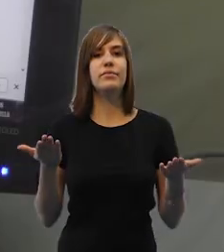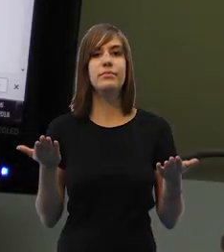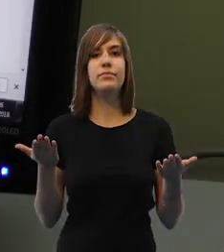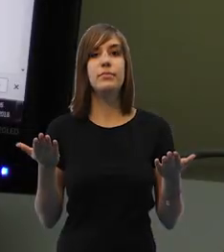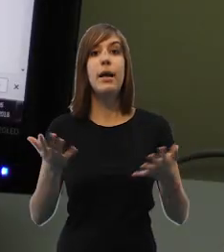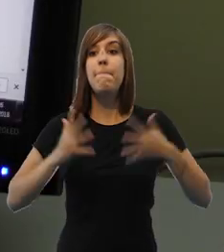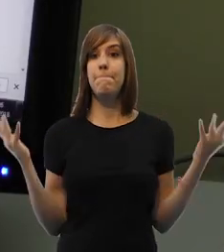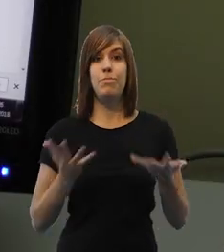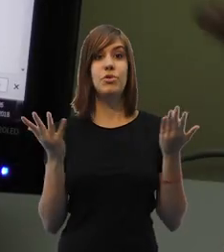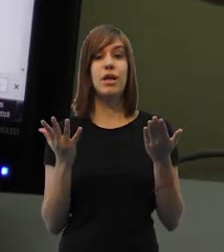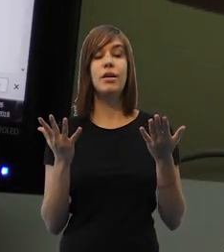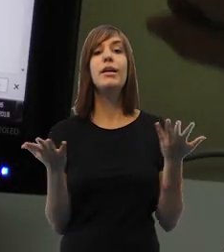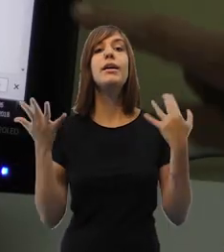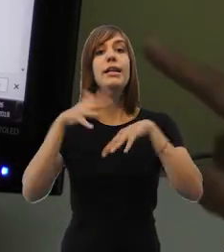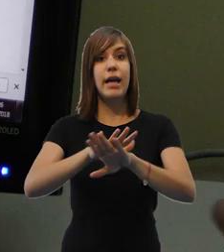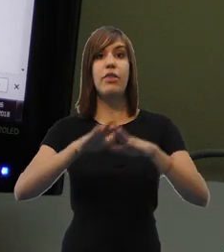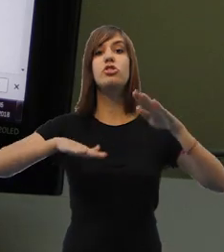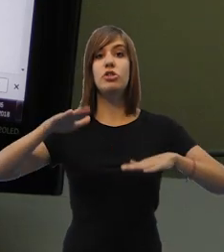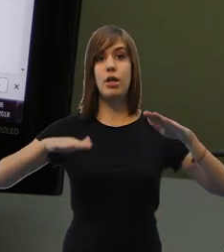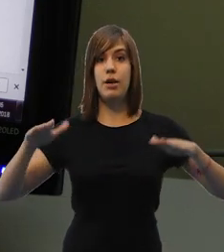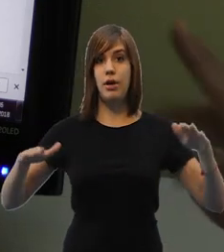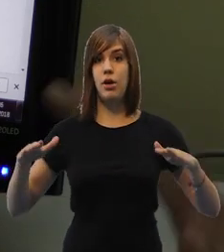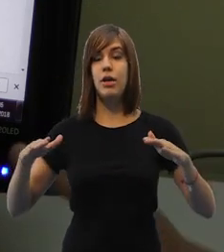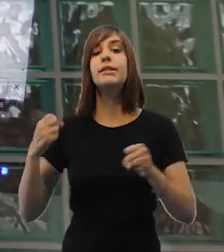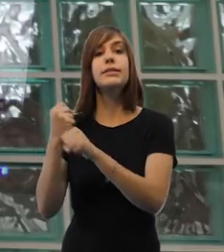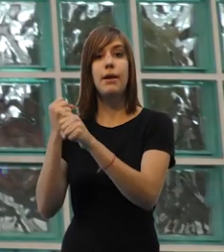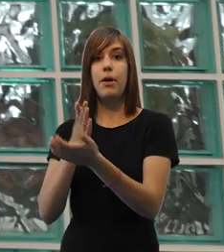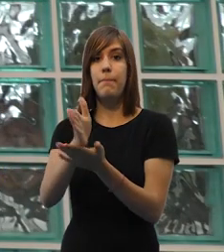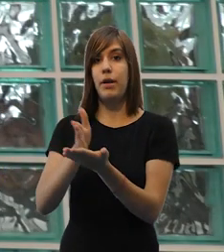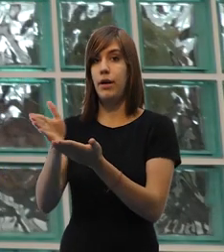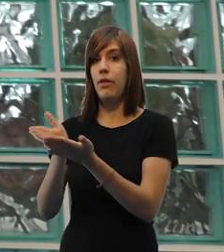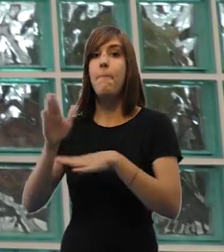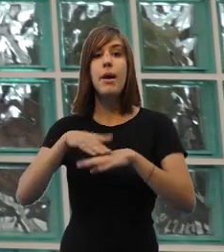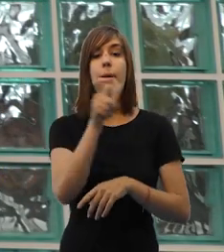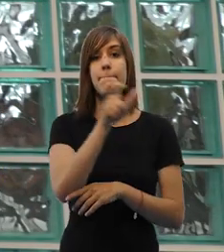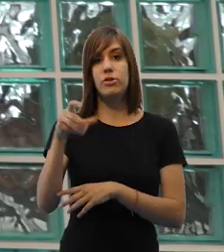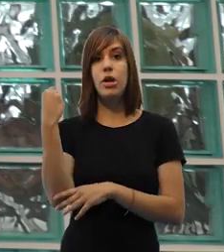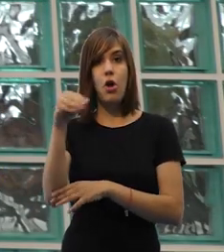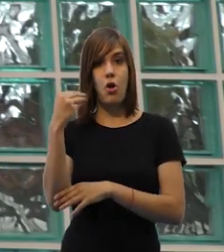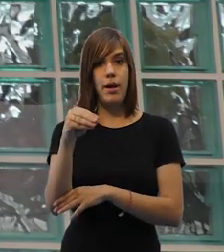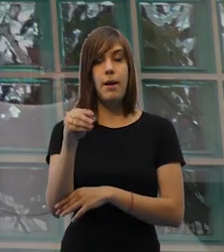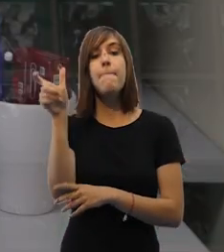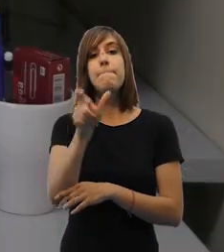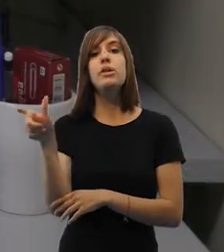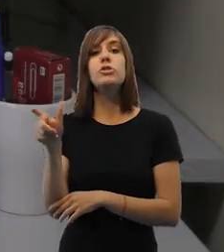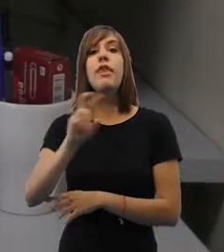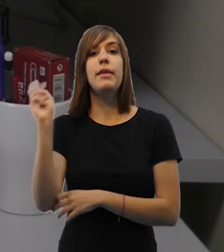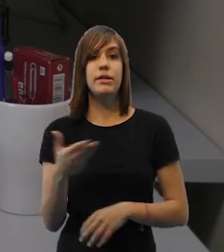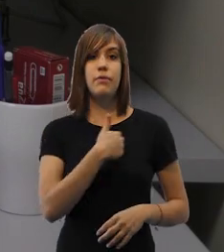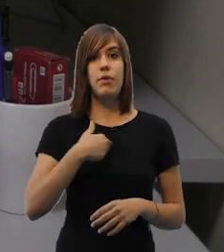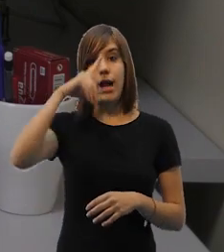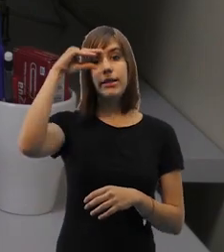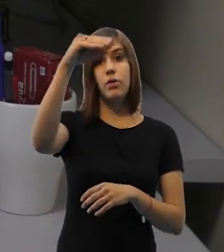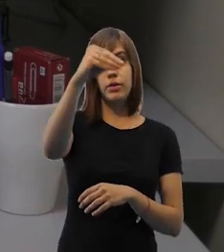de impulsar la integración sostenible en el mercado de trabajo de personas jóvenes con diversidad funcional intelectual que